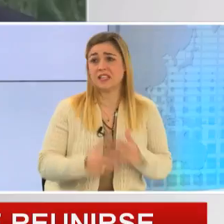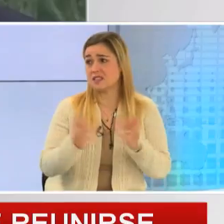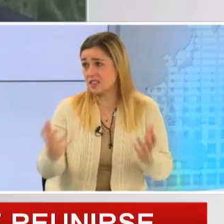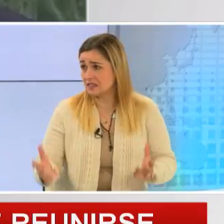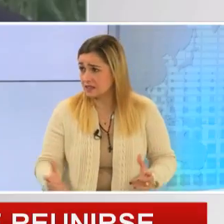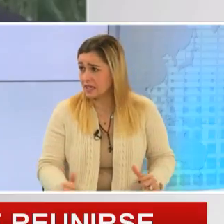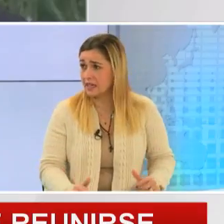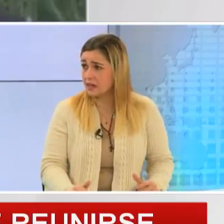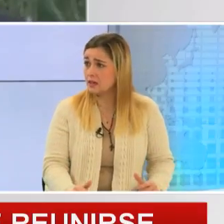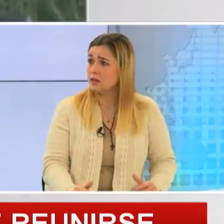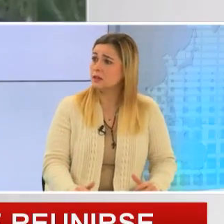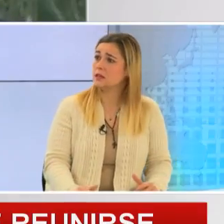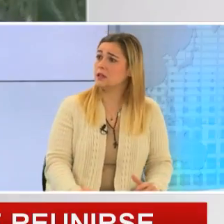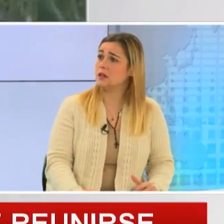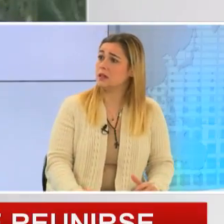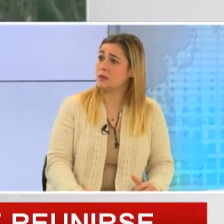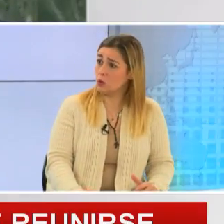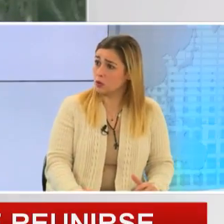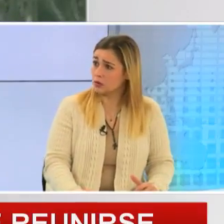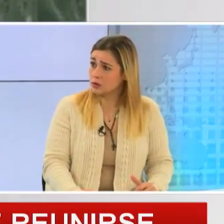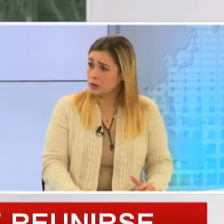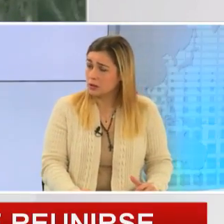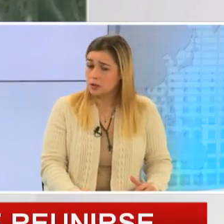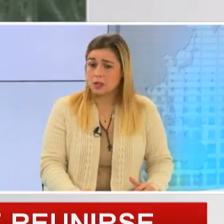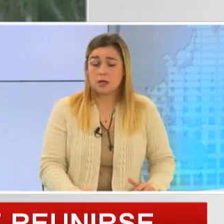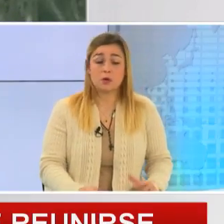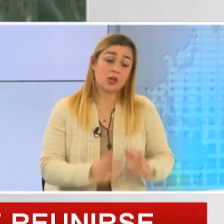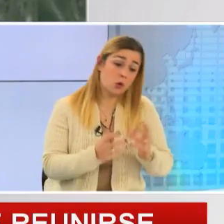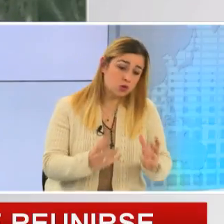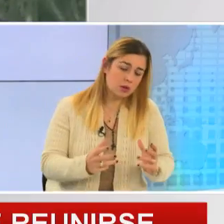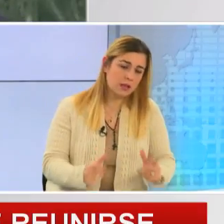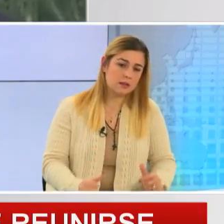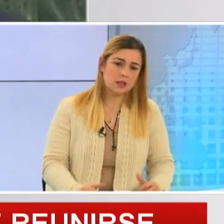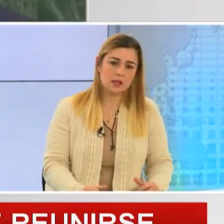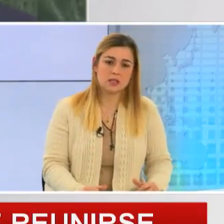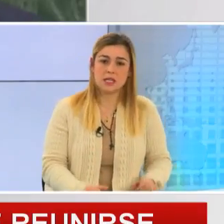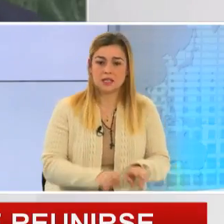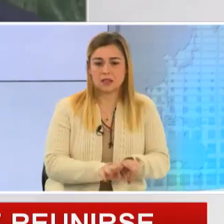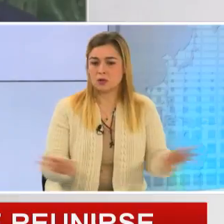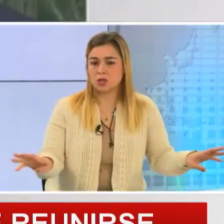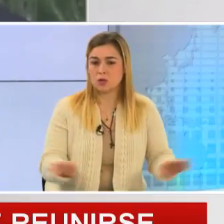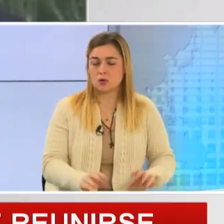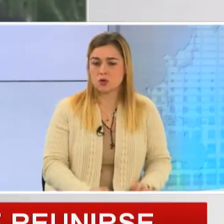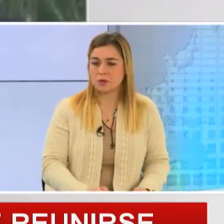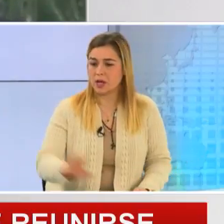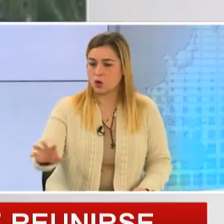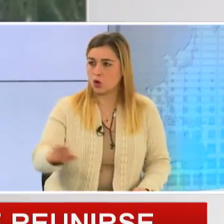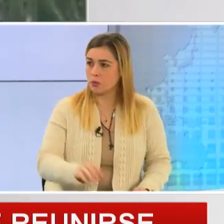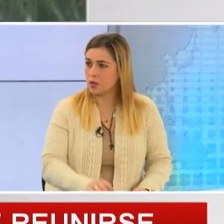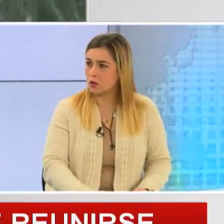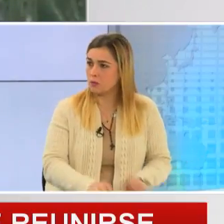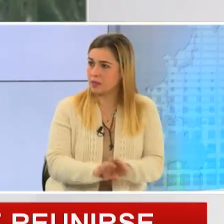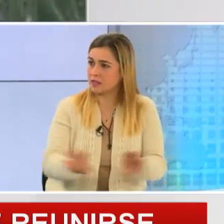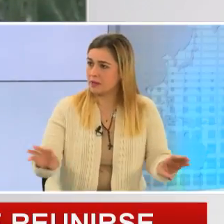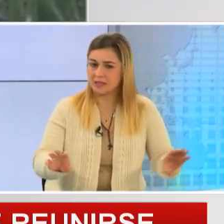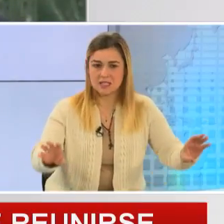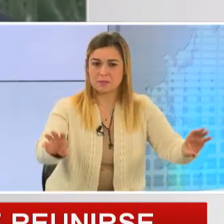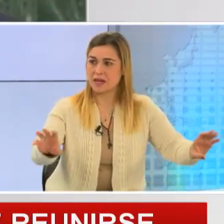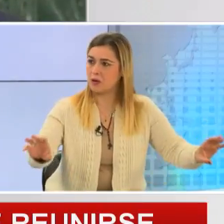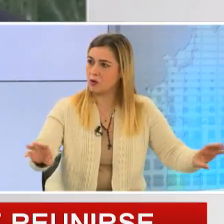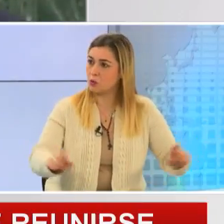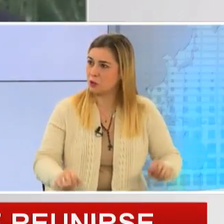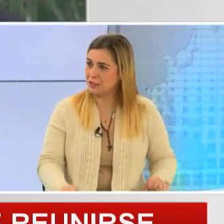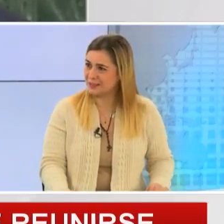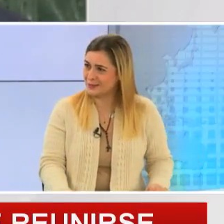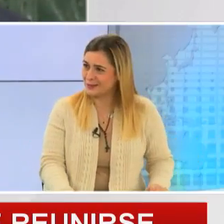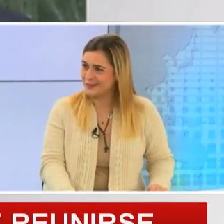el financista estrella de Maduro. Uh-huh. Porque justamente China tiene un discurso pues económico completamente